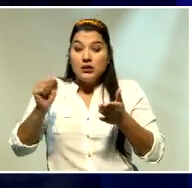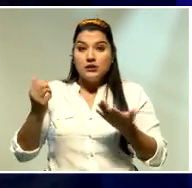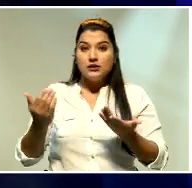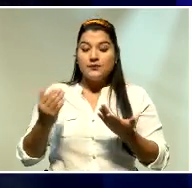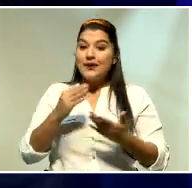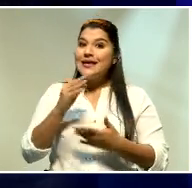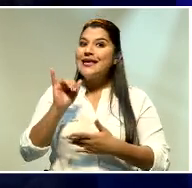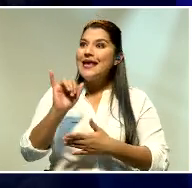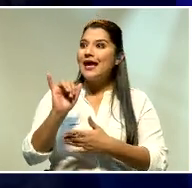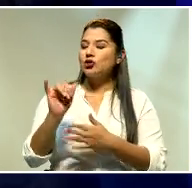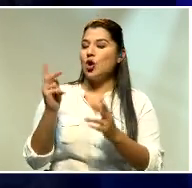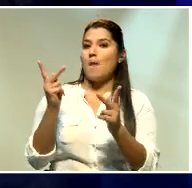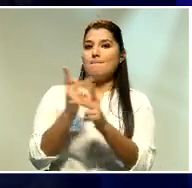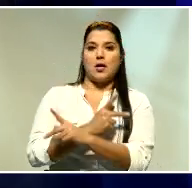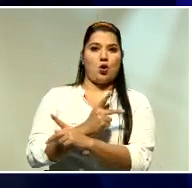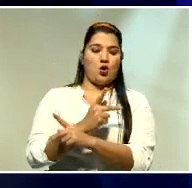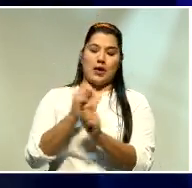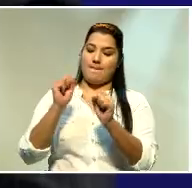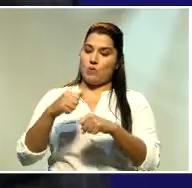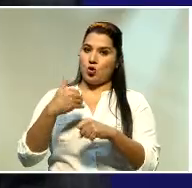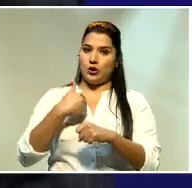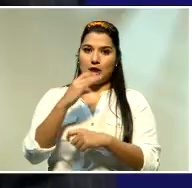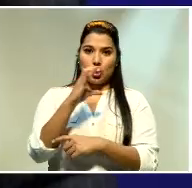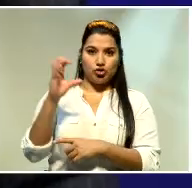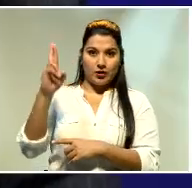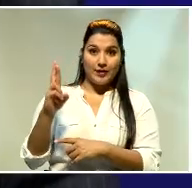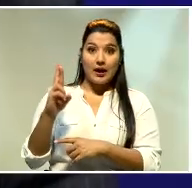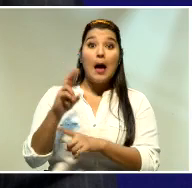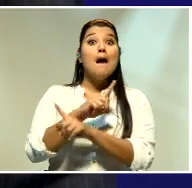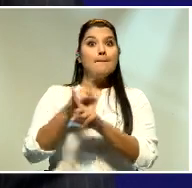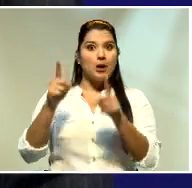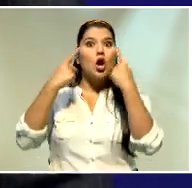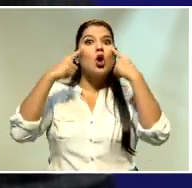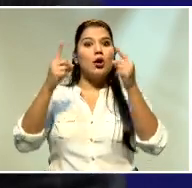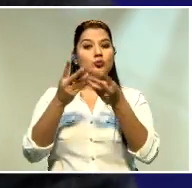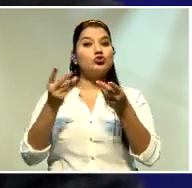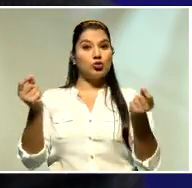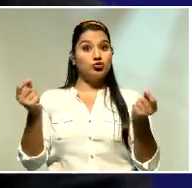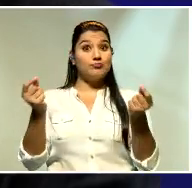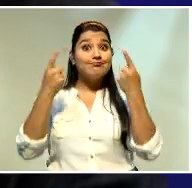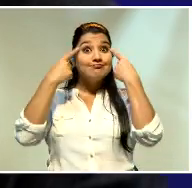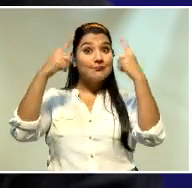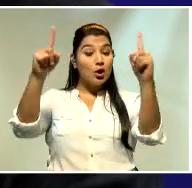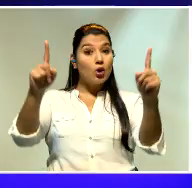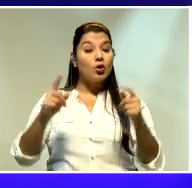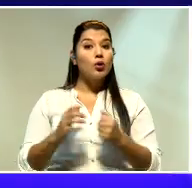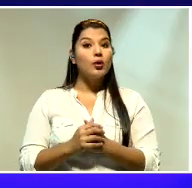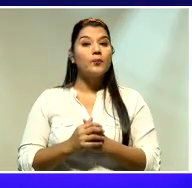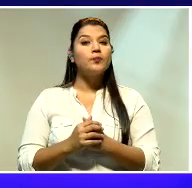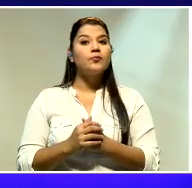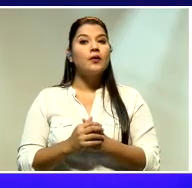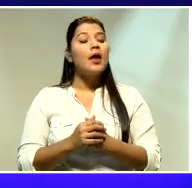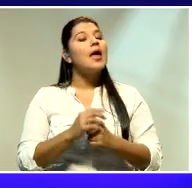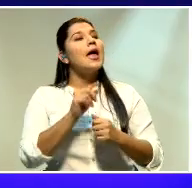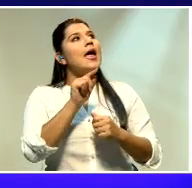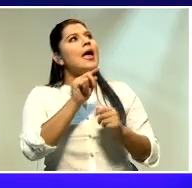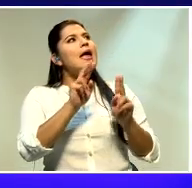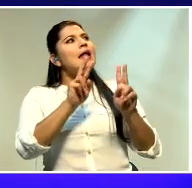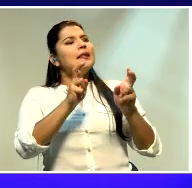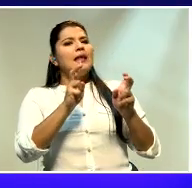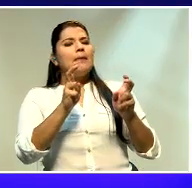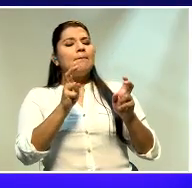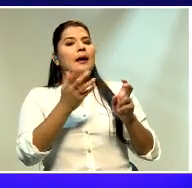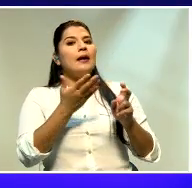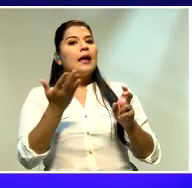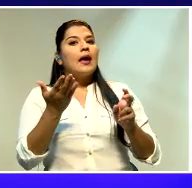es lo peor que le pudo haber pasado a la sociedad, y dichosamente salimos. Ahora, y se logró. Lo que quiero decir el punto